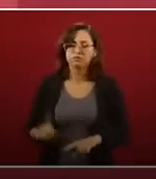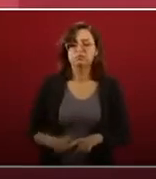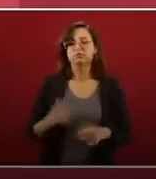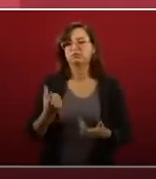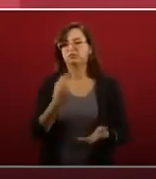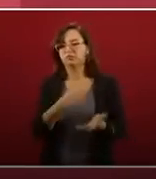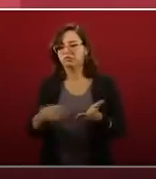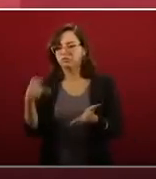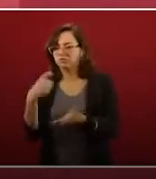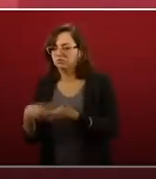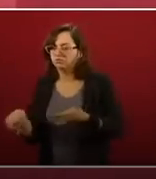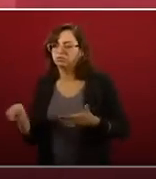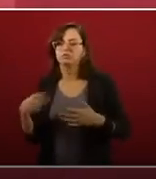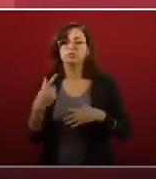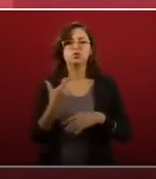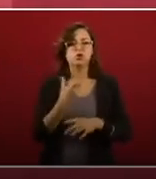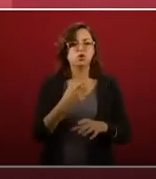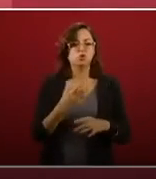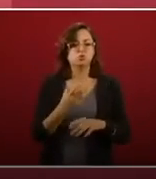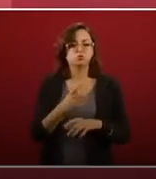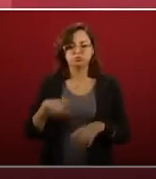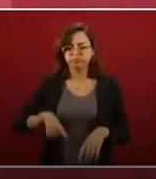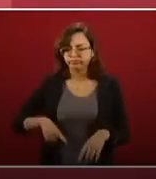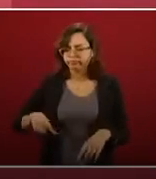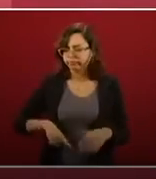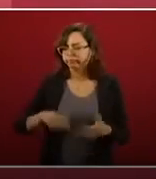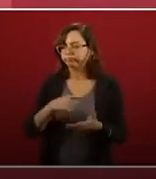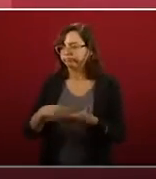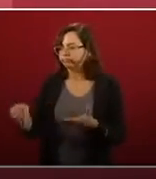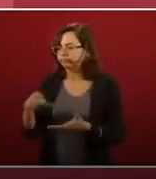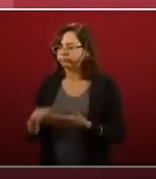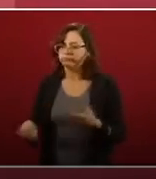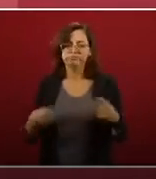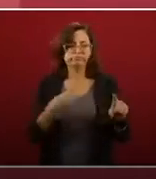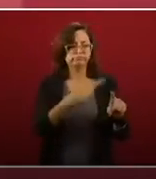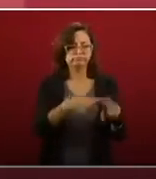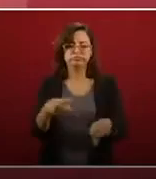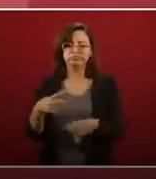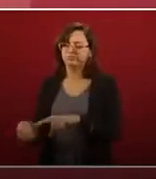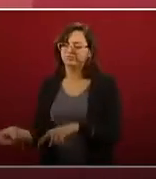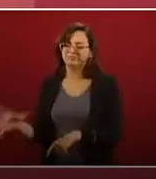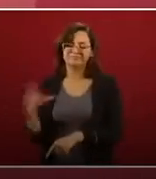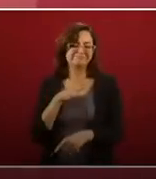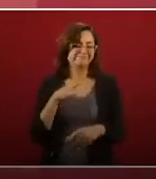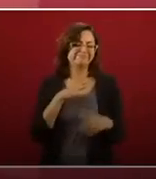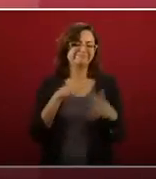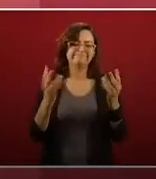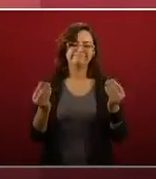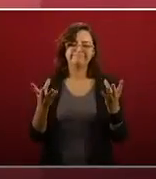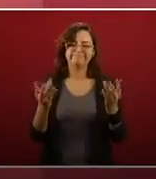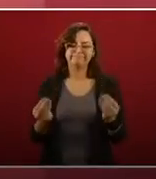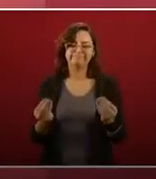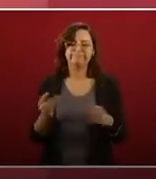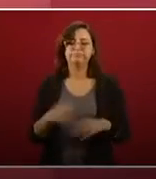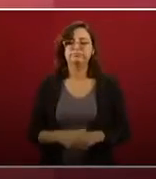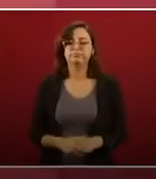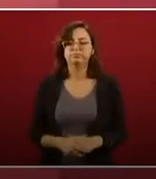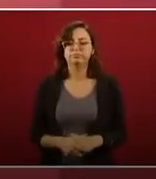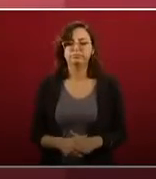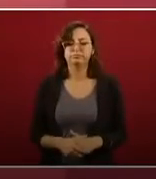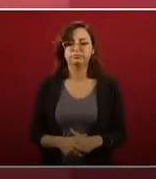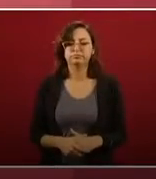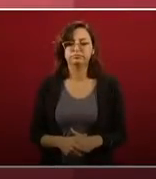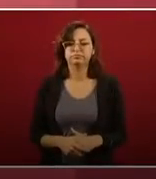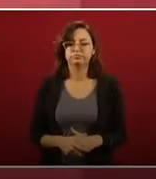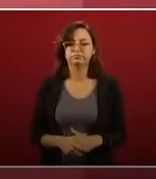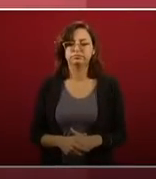las compras de gobierno. O sea, hay muchas posibilidades y nos estamos